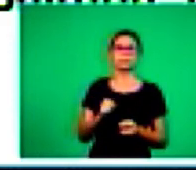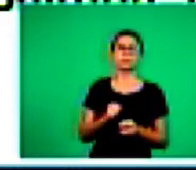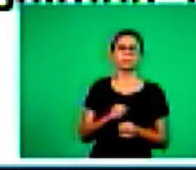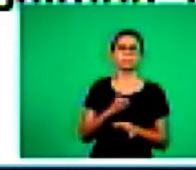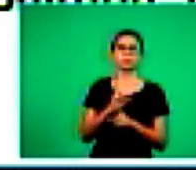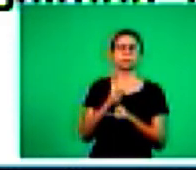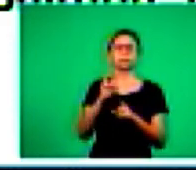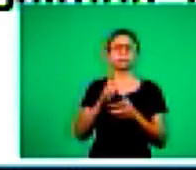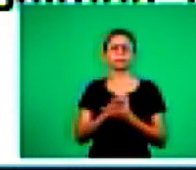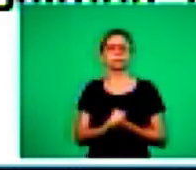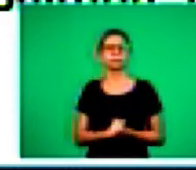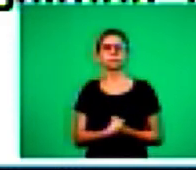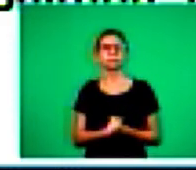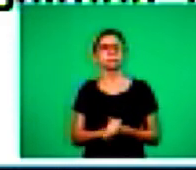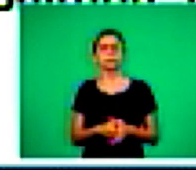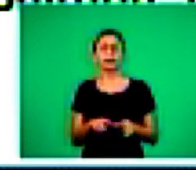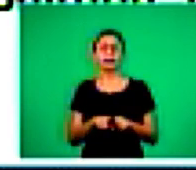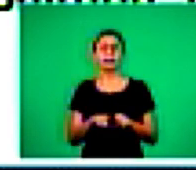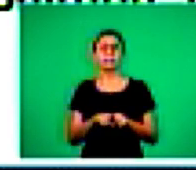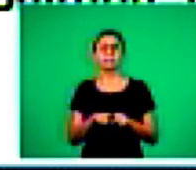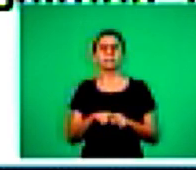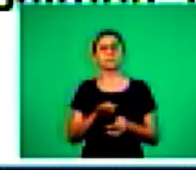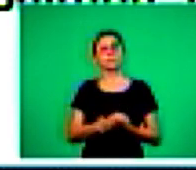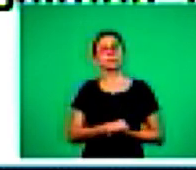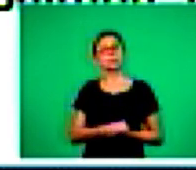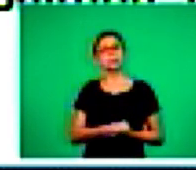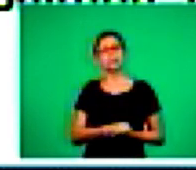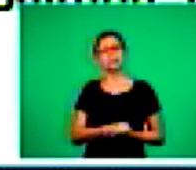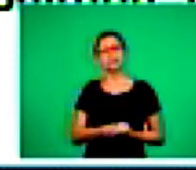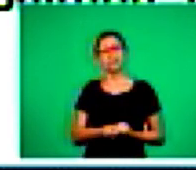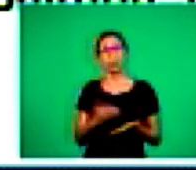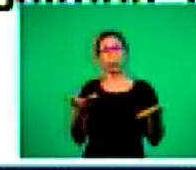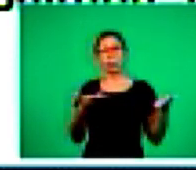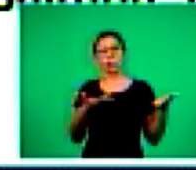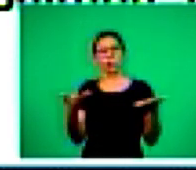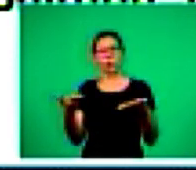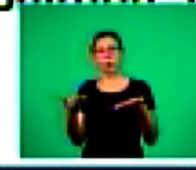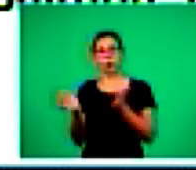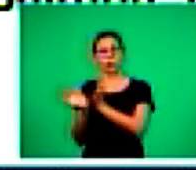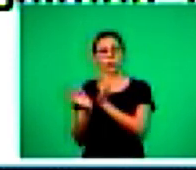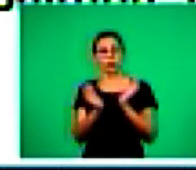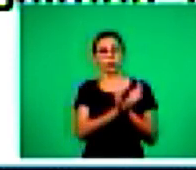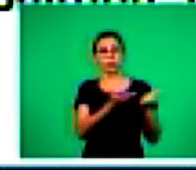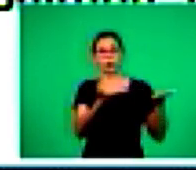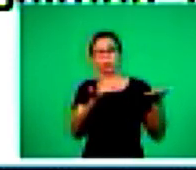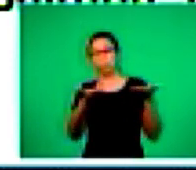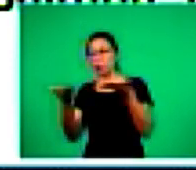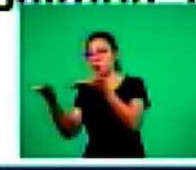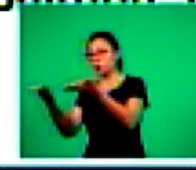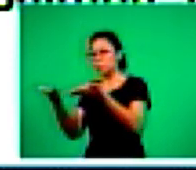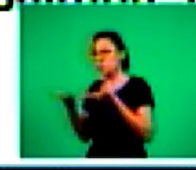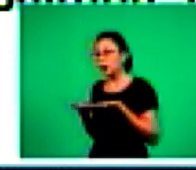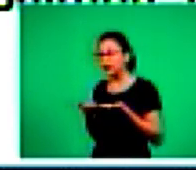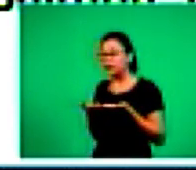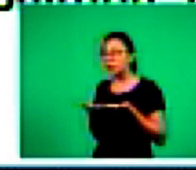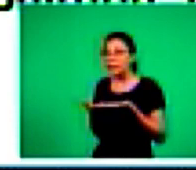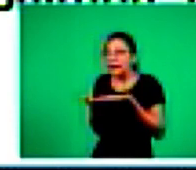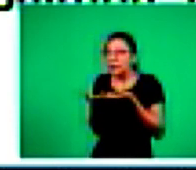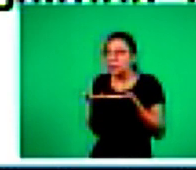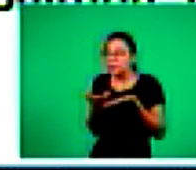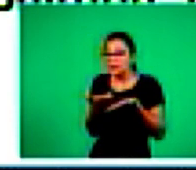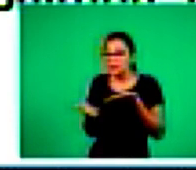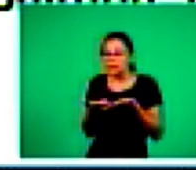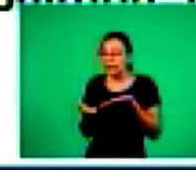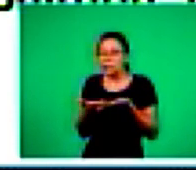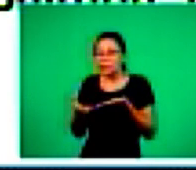aspecto más fueron invitadas y no estaban debidamente preparadas primero segundo se quedaron desesperadas y